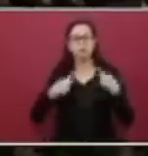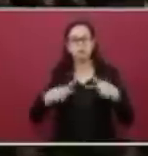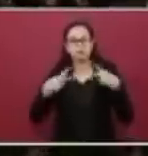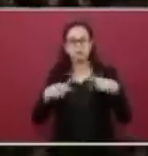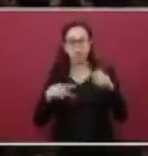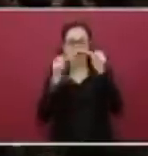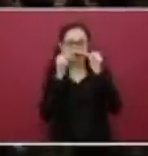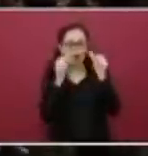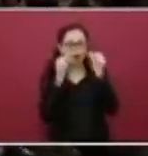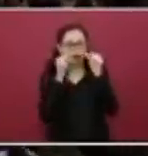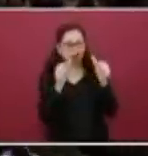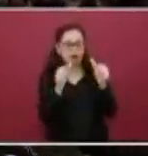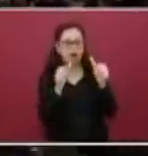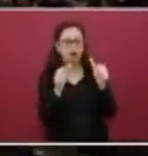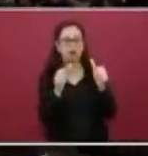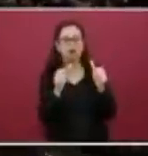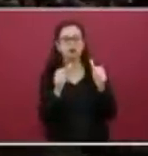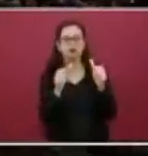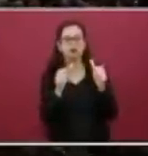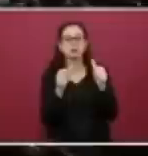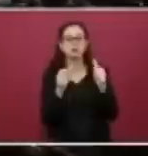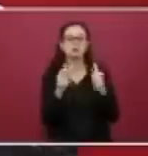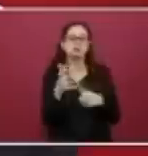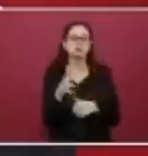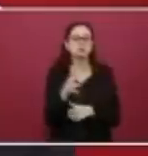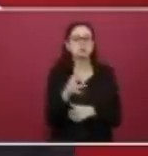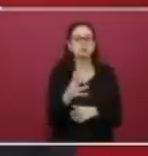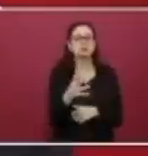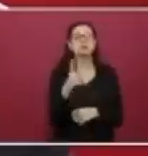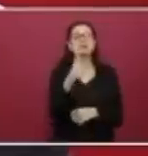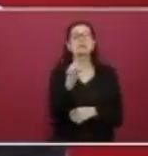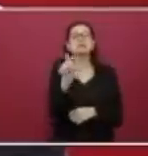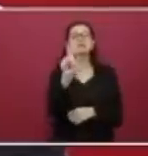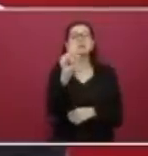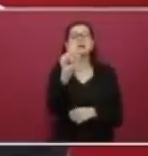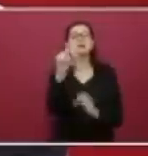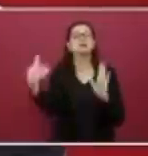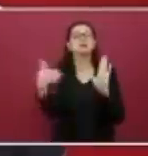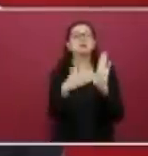sigue en esta conferencia alrededor de 120.000